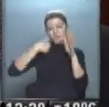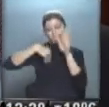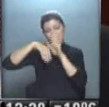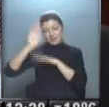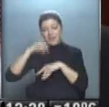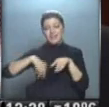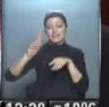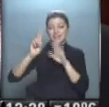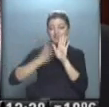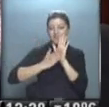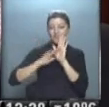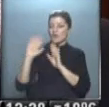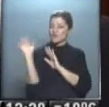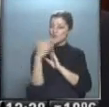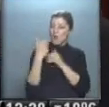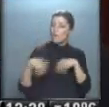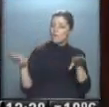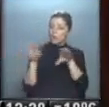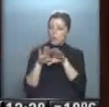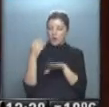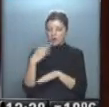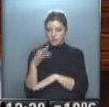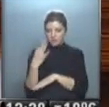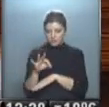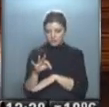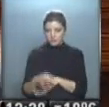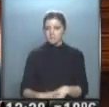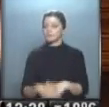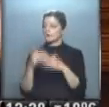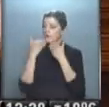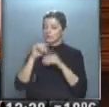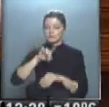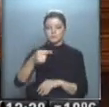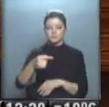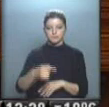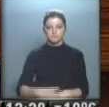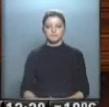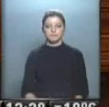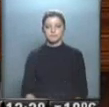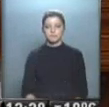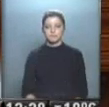la misma oportunidad, las mismas reglas de negocio. Gracias. En la próxima.